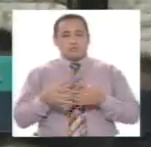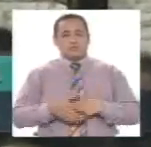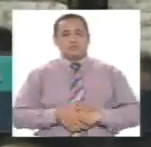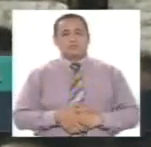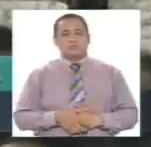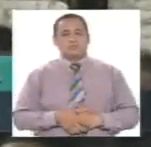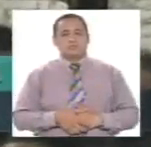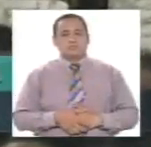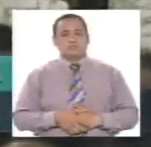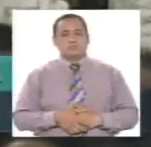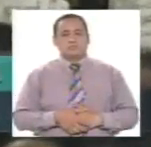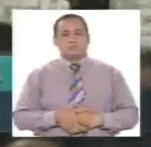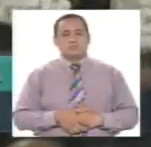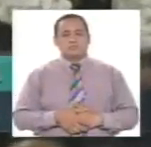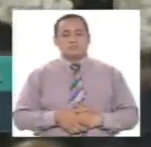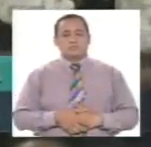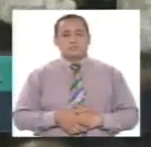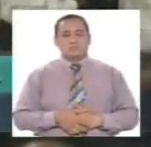Ministros.